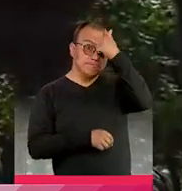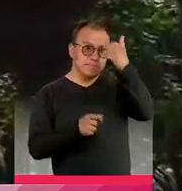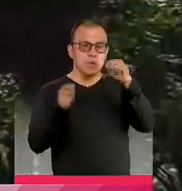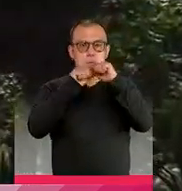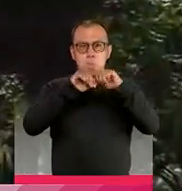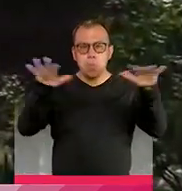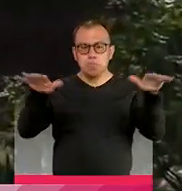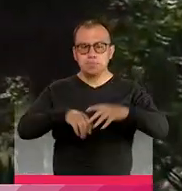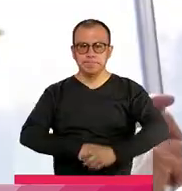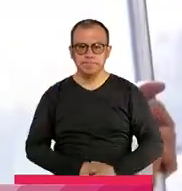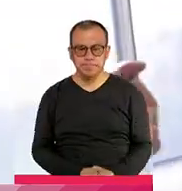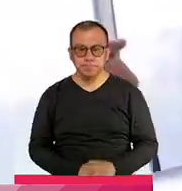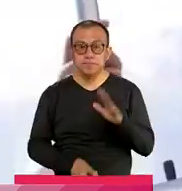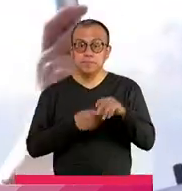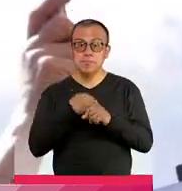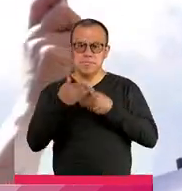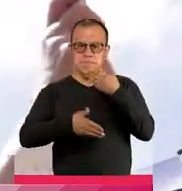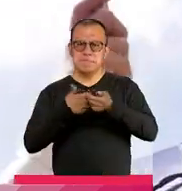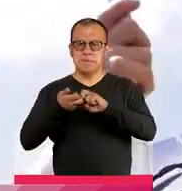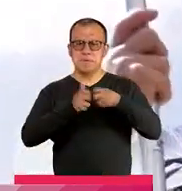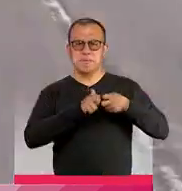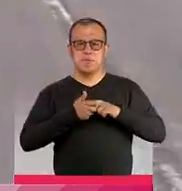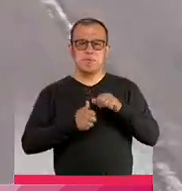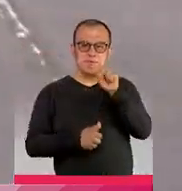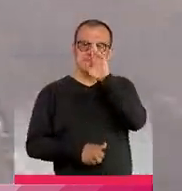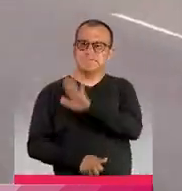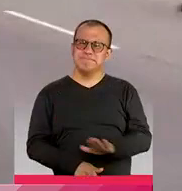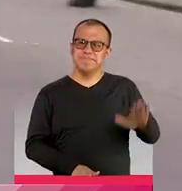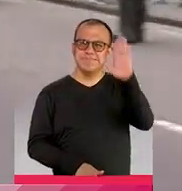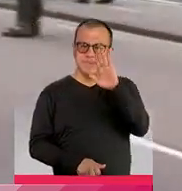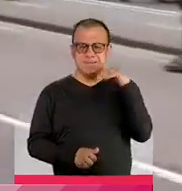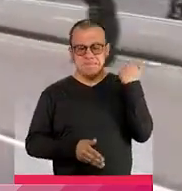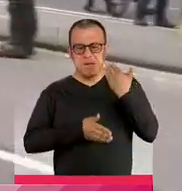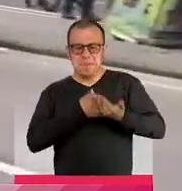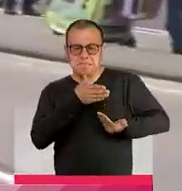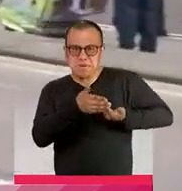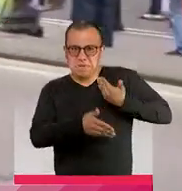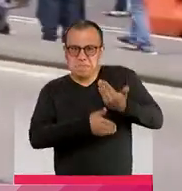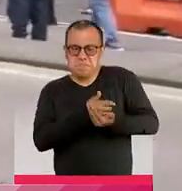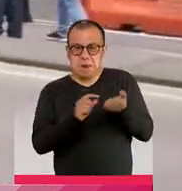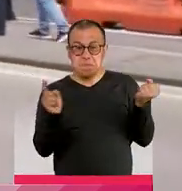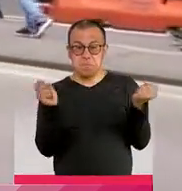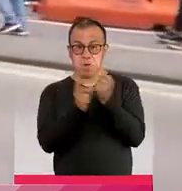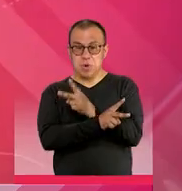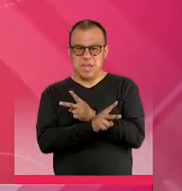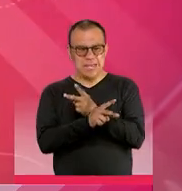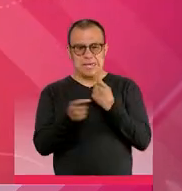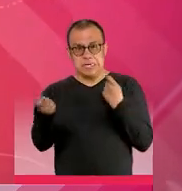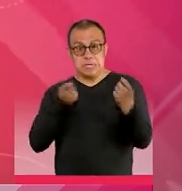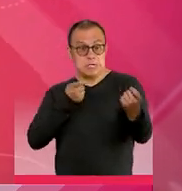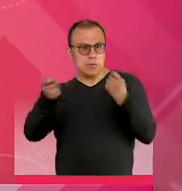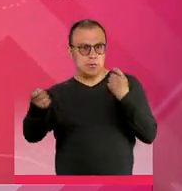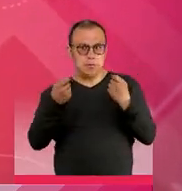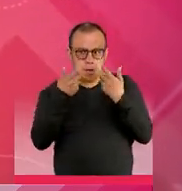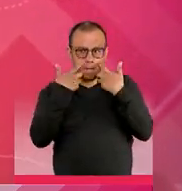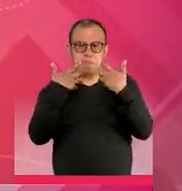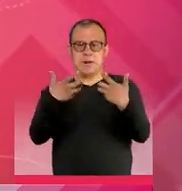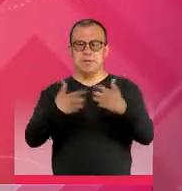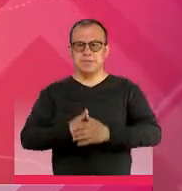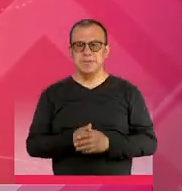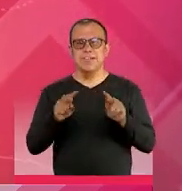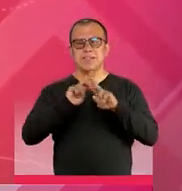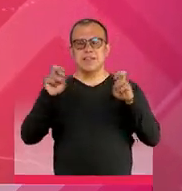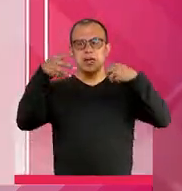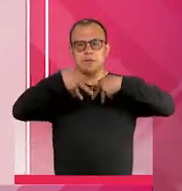El alto tribunal evidenció una problemática nacional de intervención sistemática, violenta y desproporcionada de la fuerza pública en